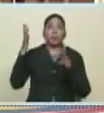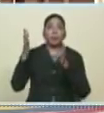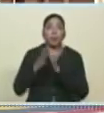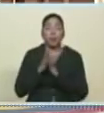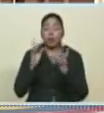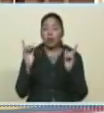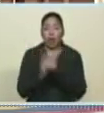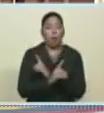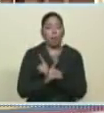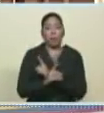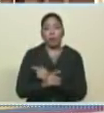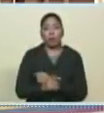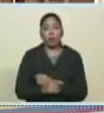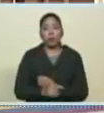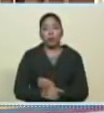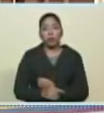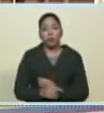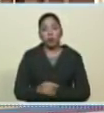veremos.